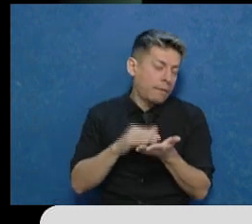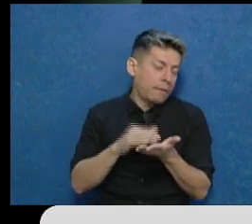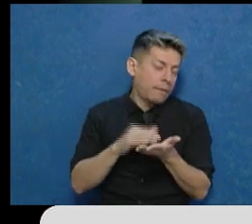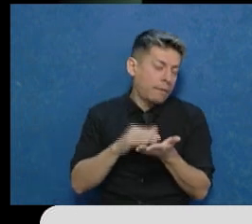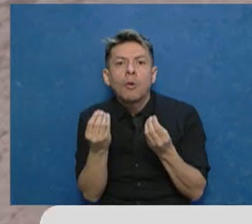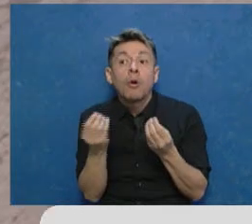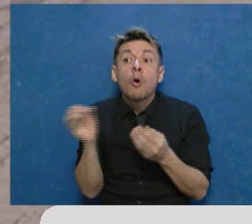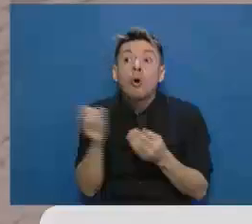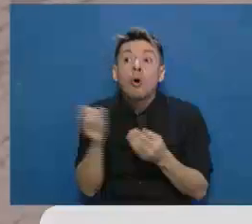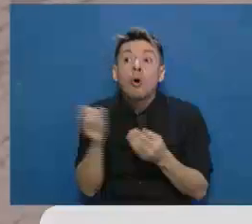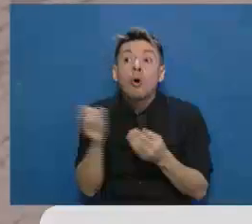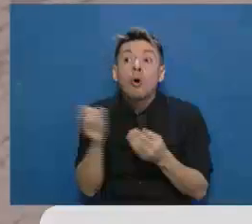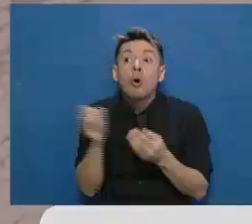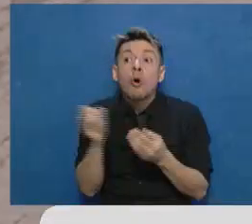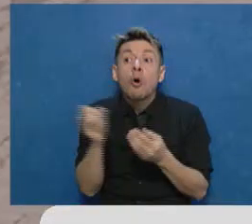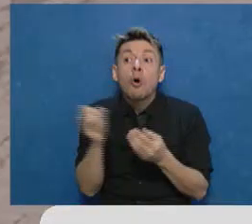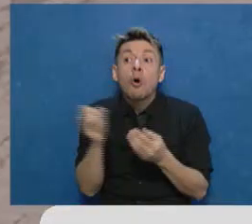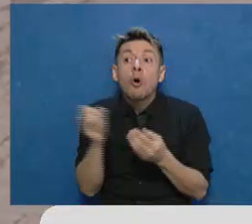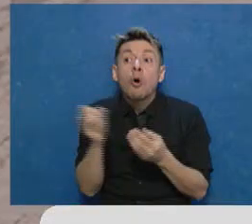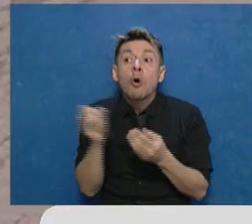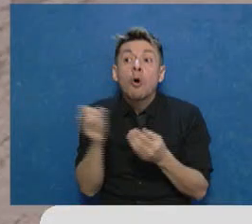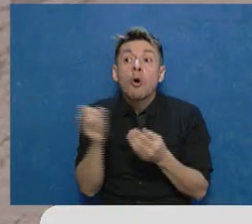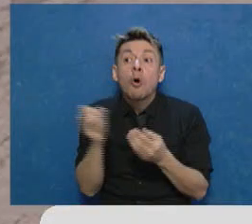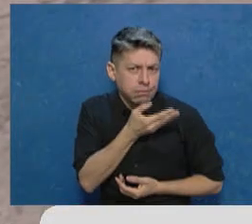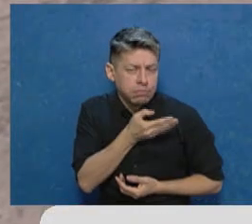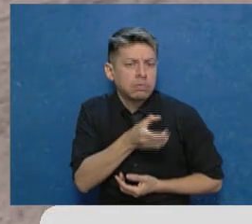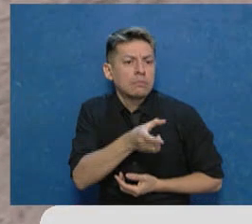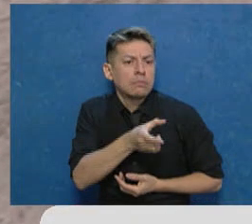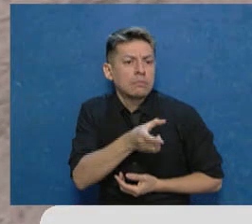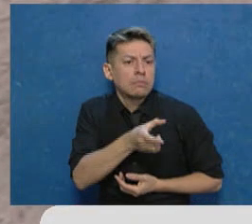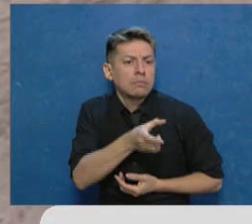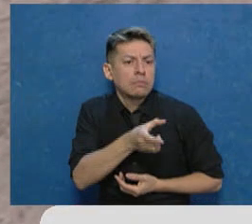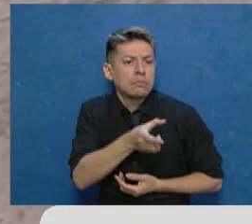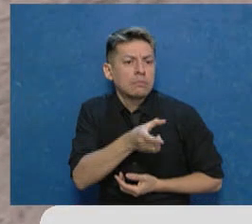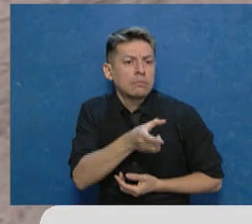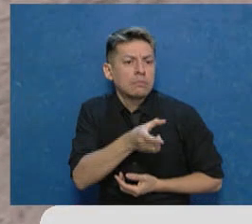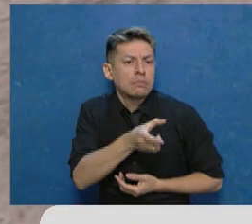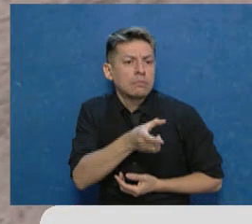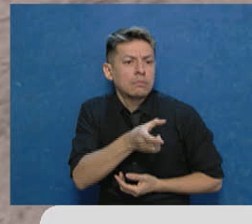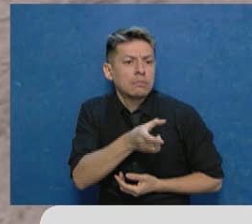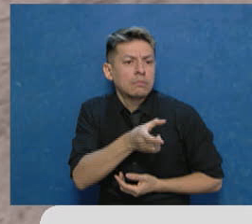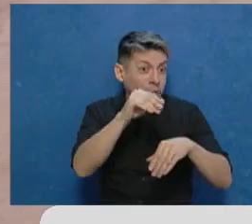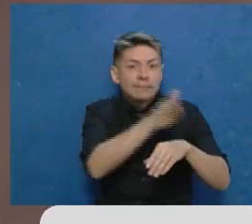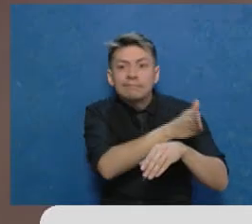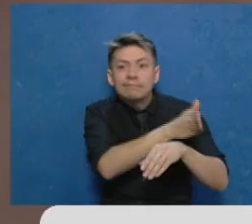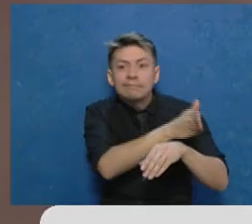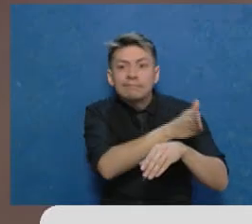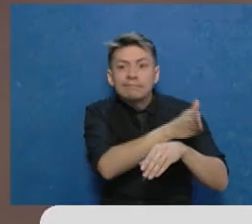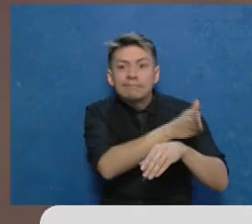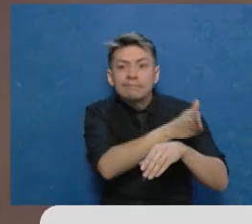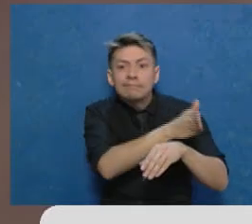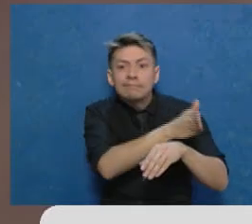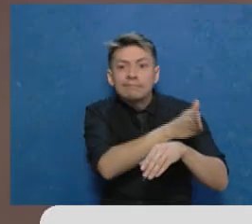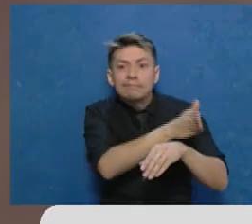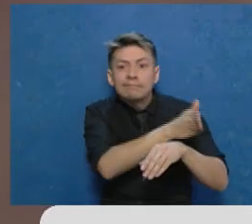algún testimonio que pueda aportar datos respecto de un vehículo que a esa hora de la noche, haya pasado por alguna de estas calles, tanto Zanetti